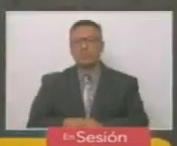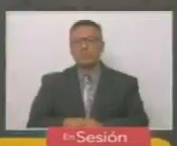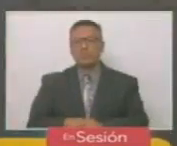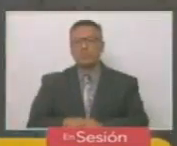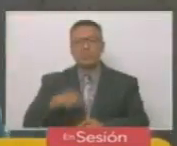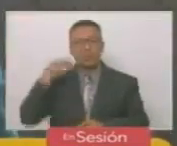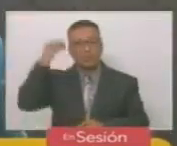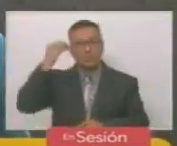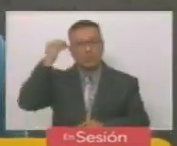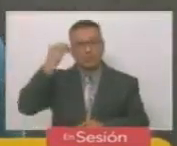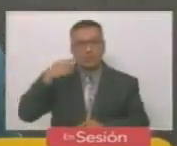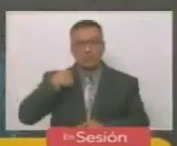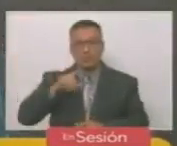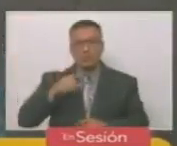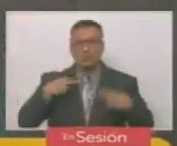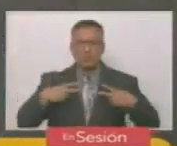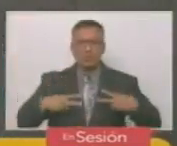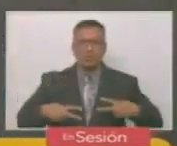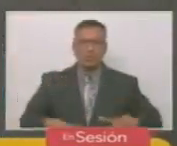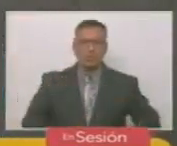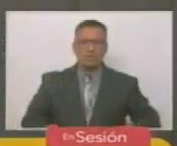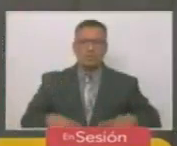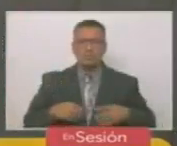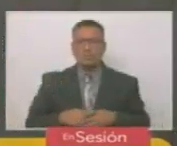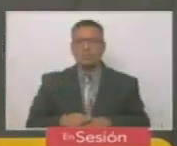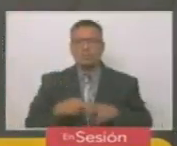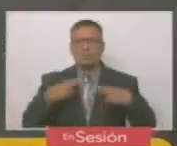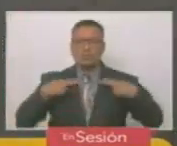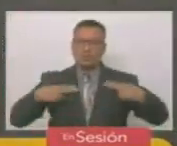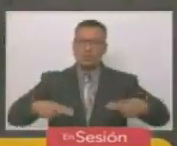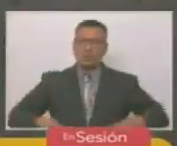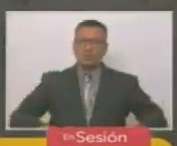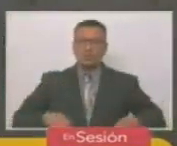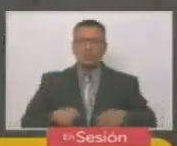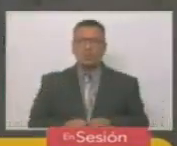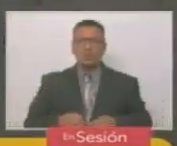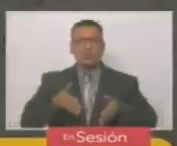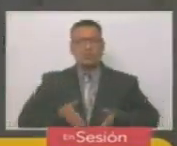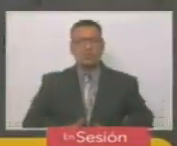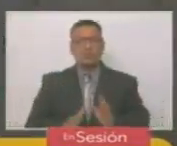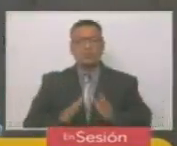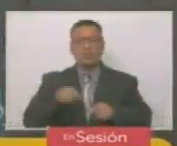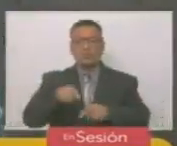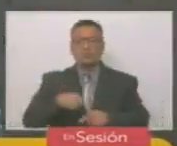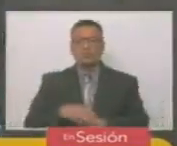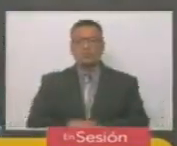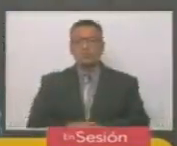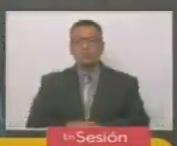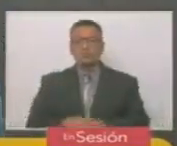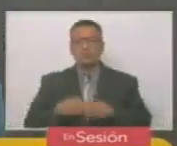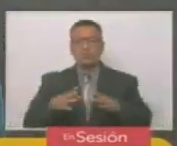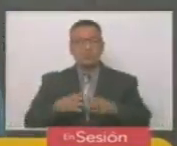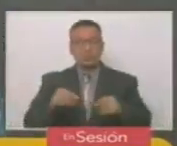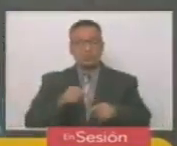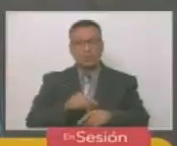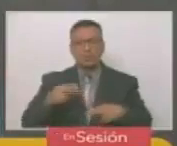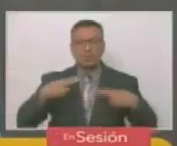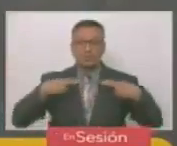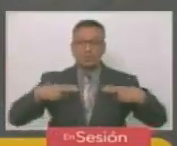Creyendo en el derecho a la vida, la humanización del parto y del nacimiento de la especie